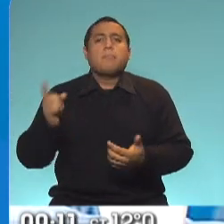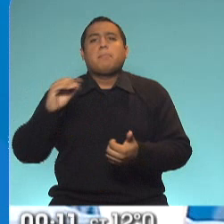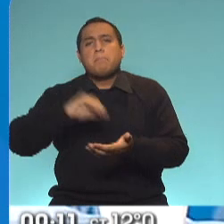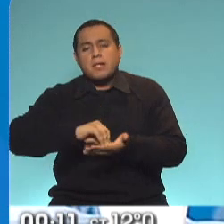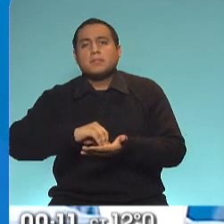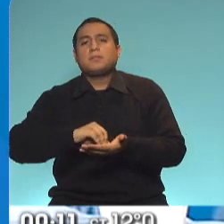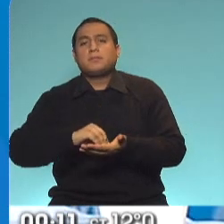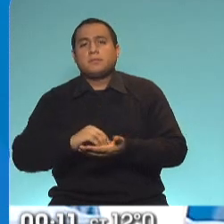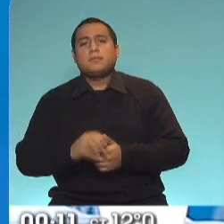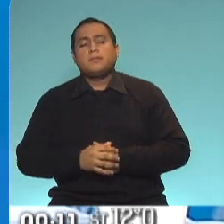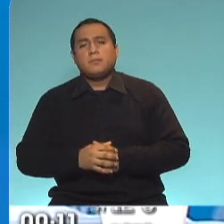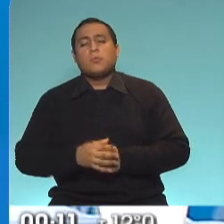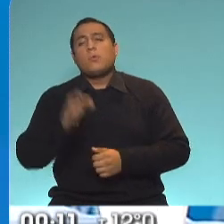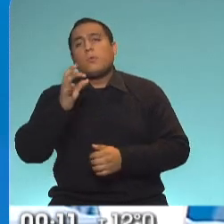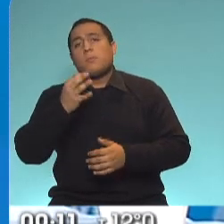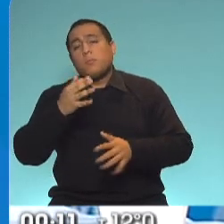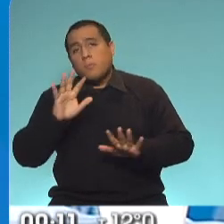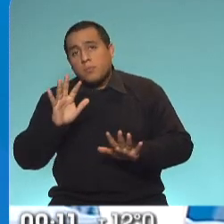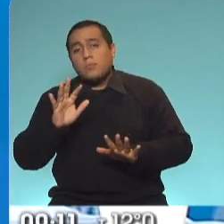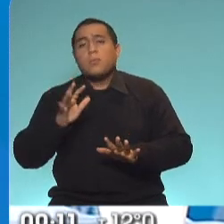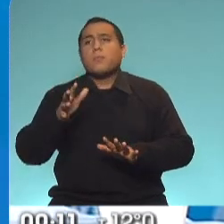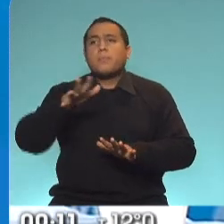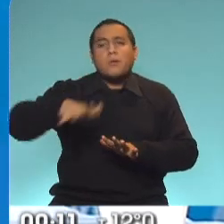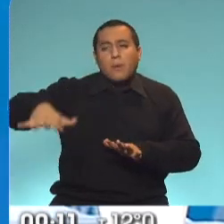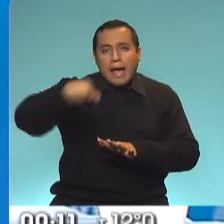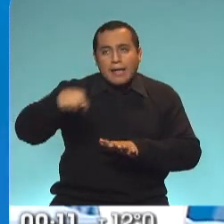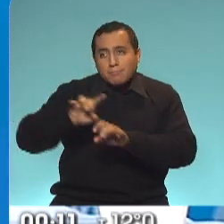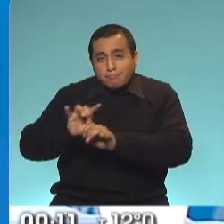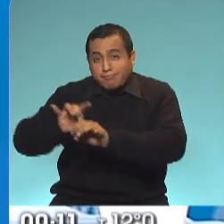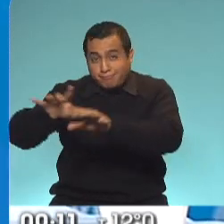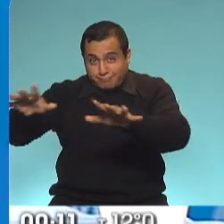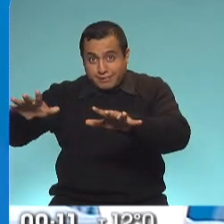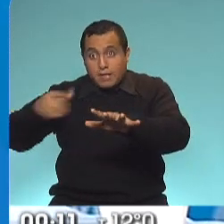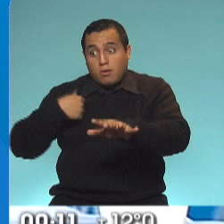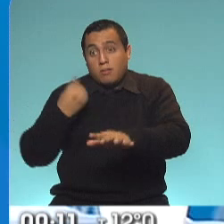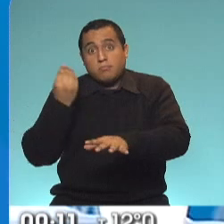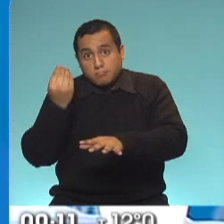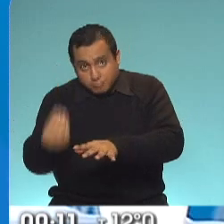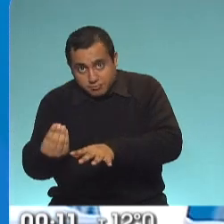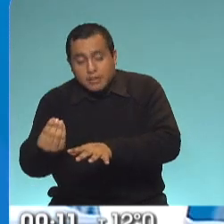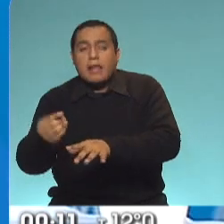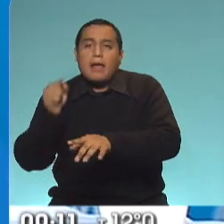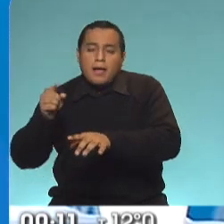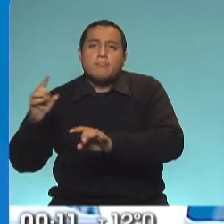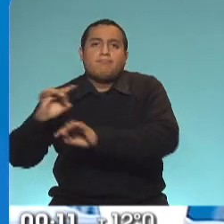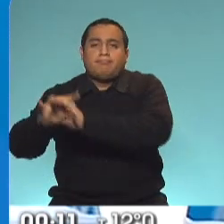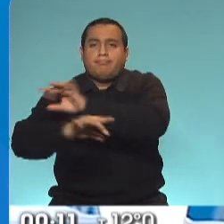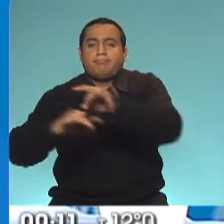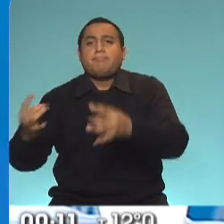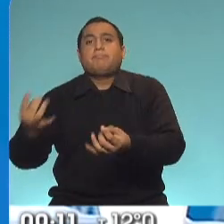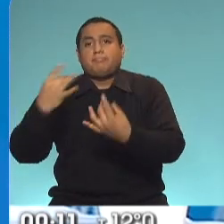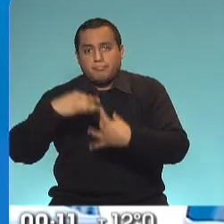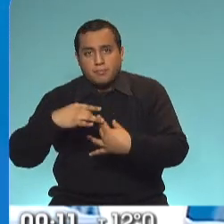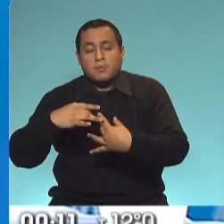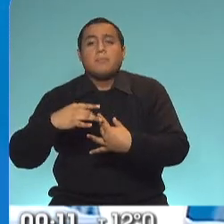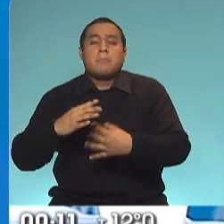de residir o haber estado en una área de transmisión comunitaria o local en conglomerados, es el primer criterio